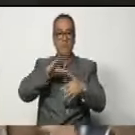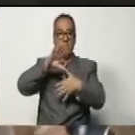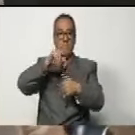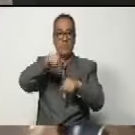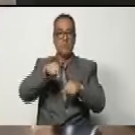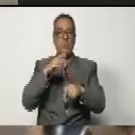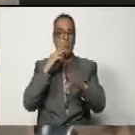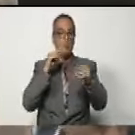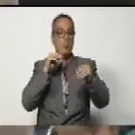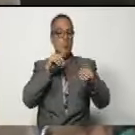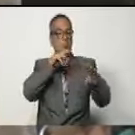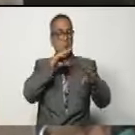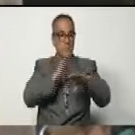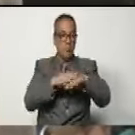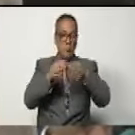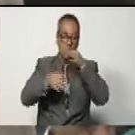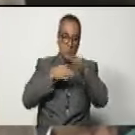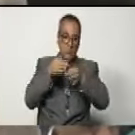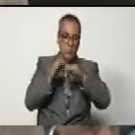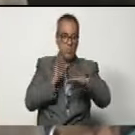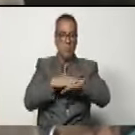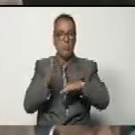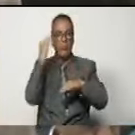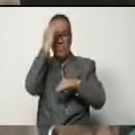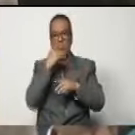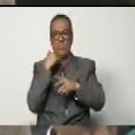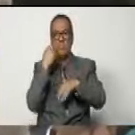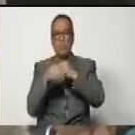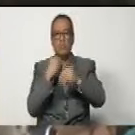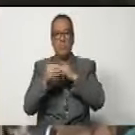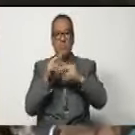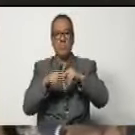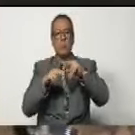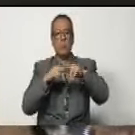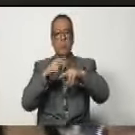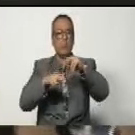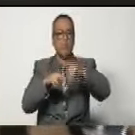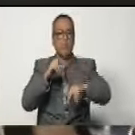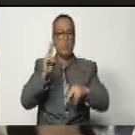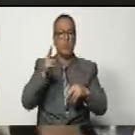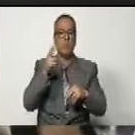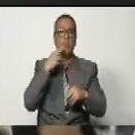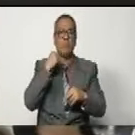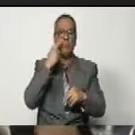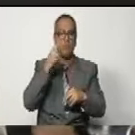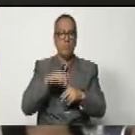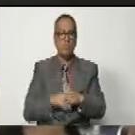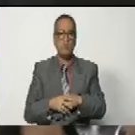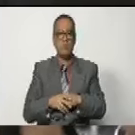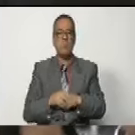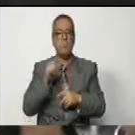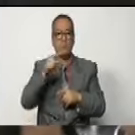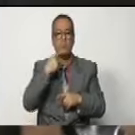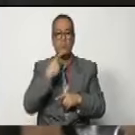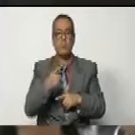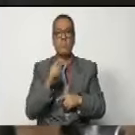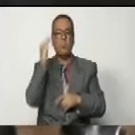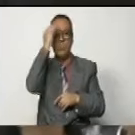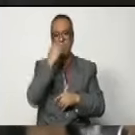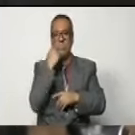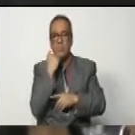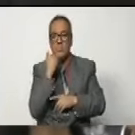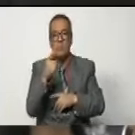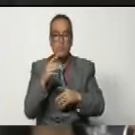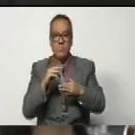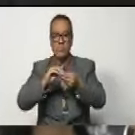Y eso explica, repito, por qué Miranda hace la escala que hace en Haití. Y él lo dice, Miranda, dice,